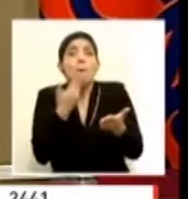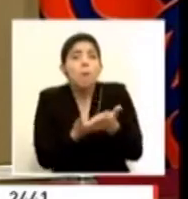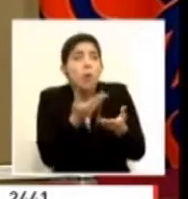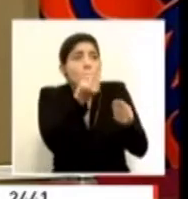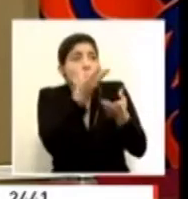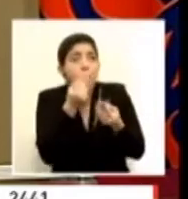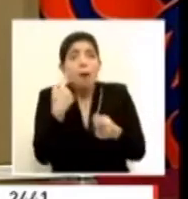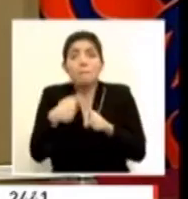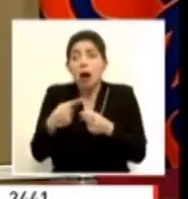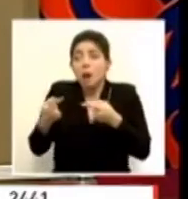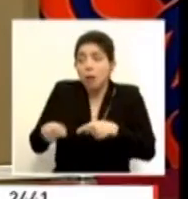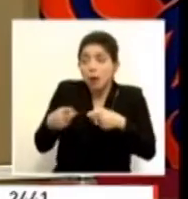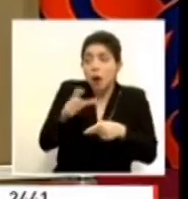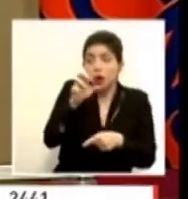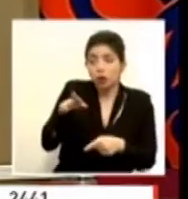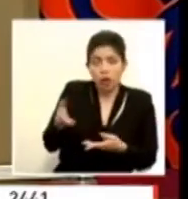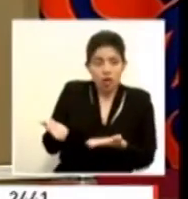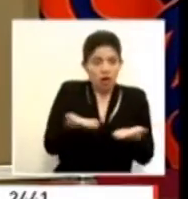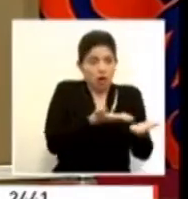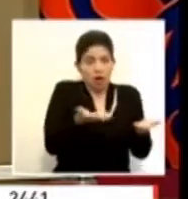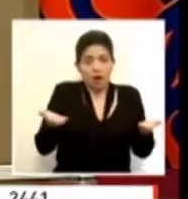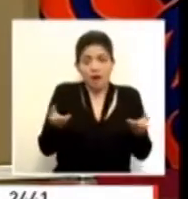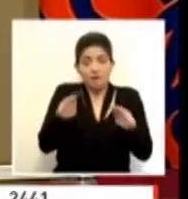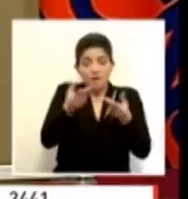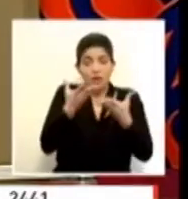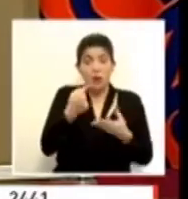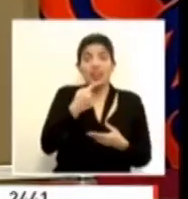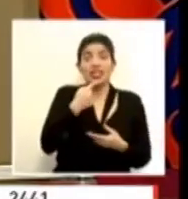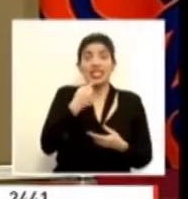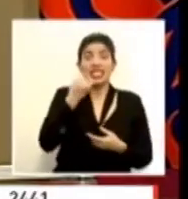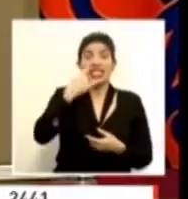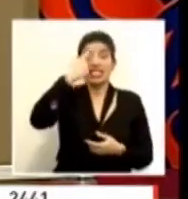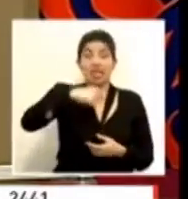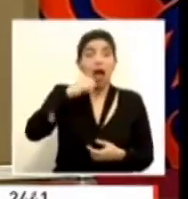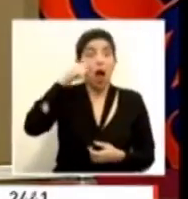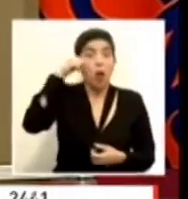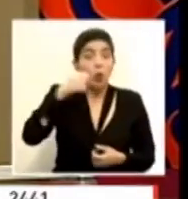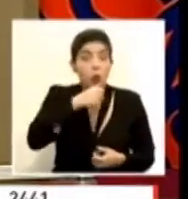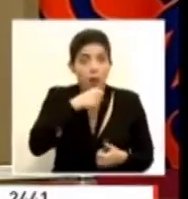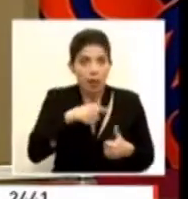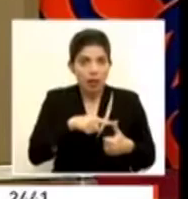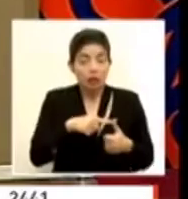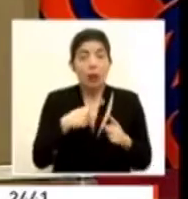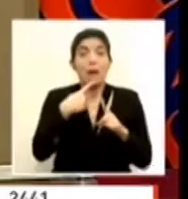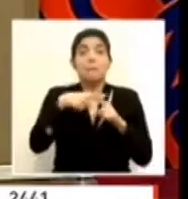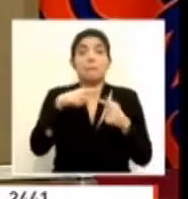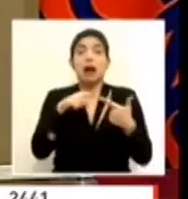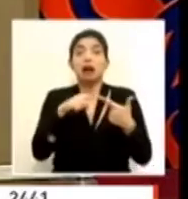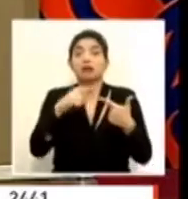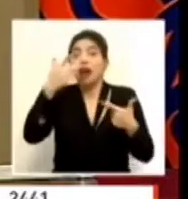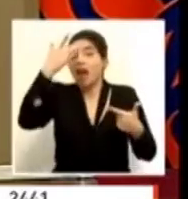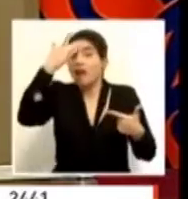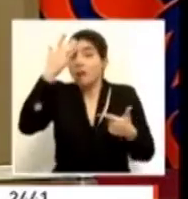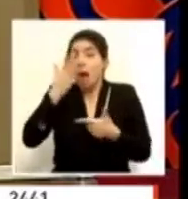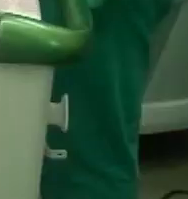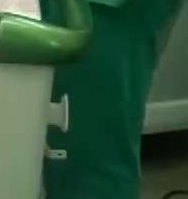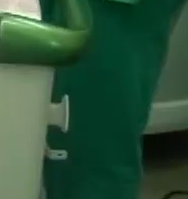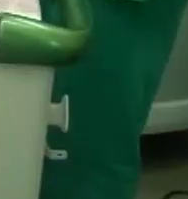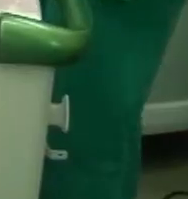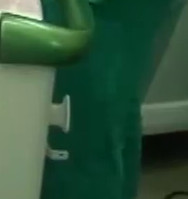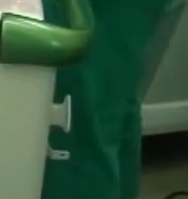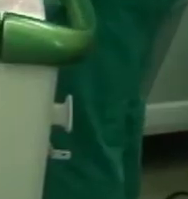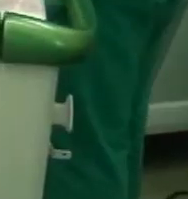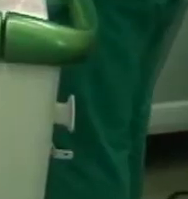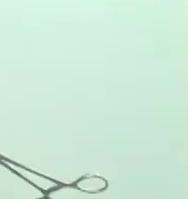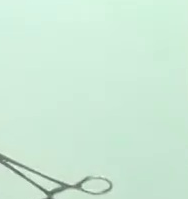ratifica que efectivamente tener la condición de ser un adulto mayor más una enfermedad crónica aumenta de forma muy